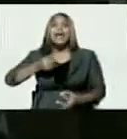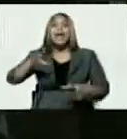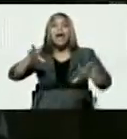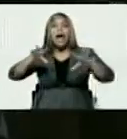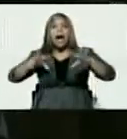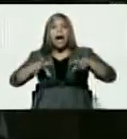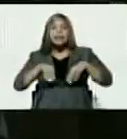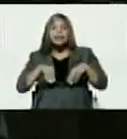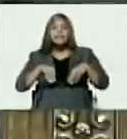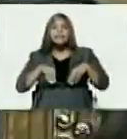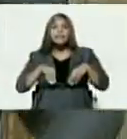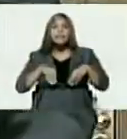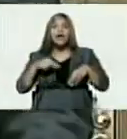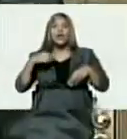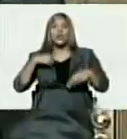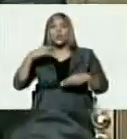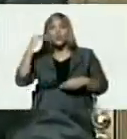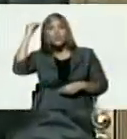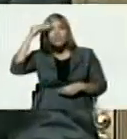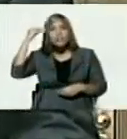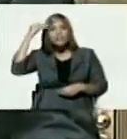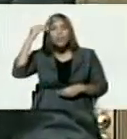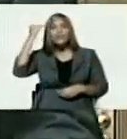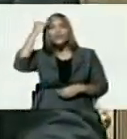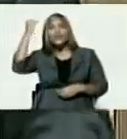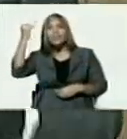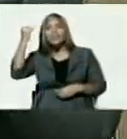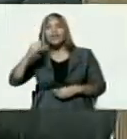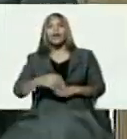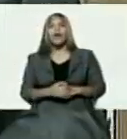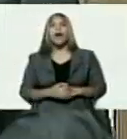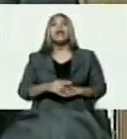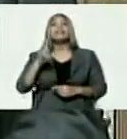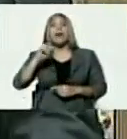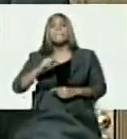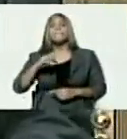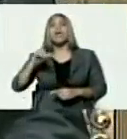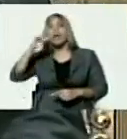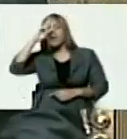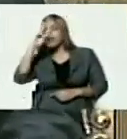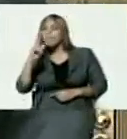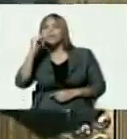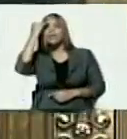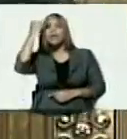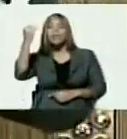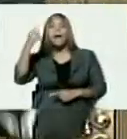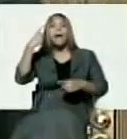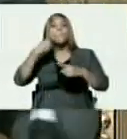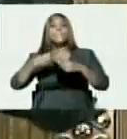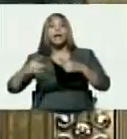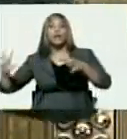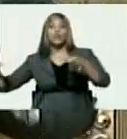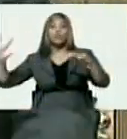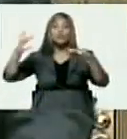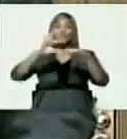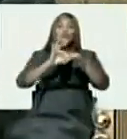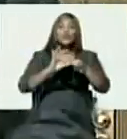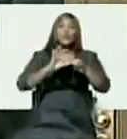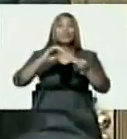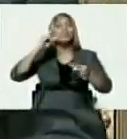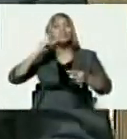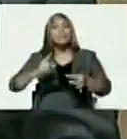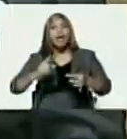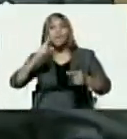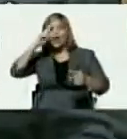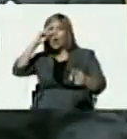convicciones y para respetar las diferencias, pero estar unidos cuando se trata de los